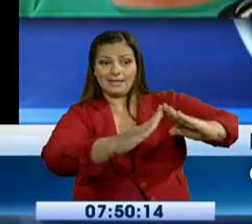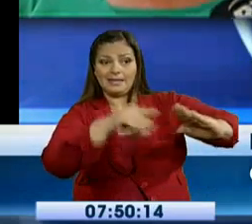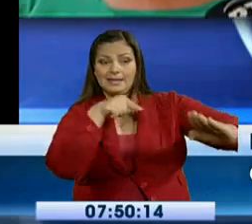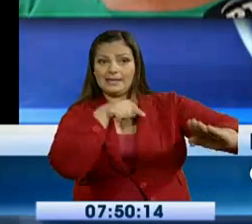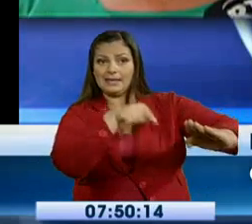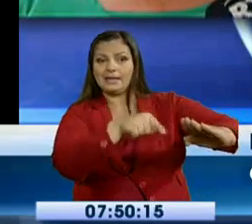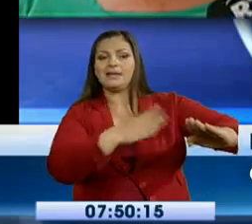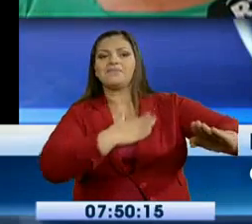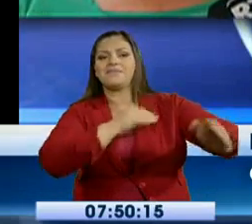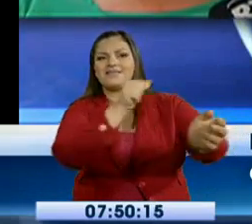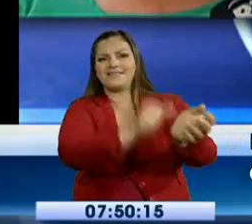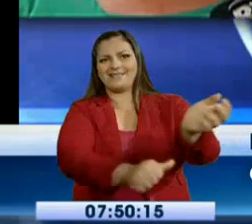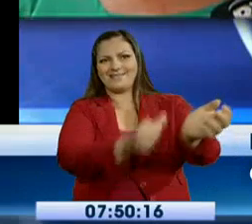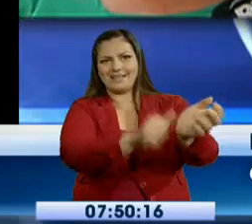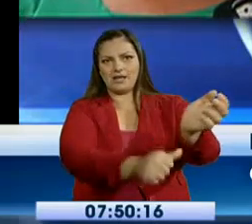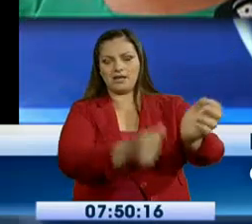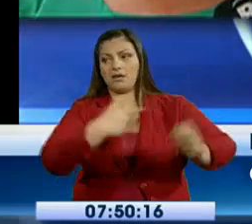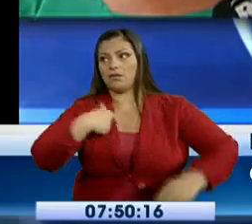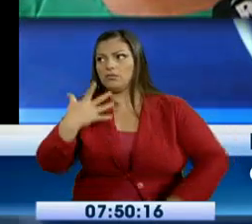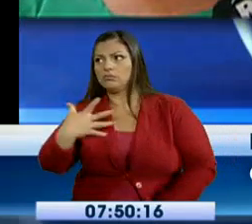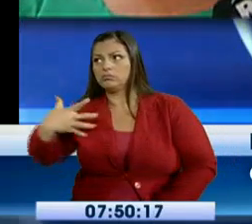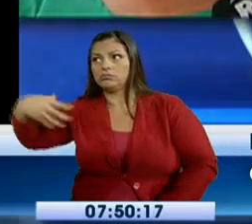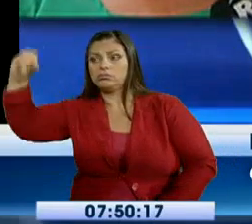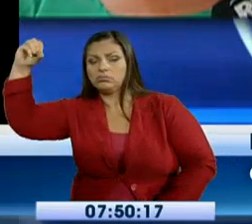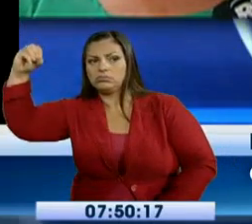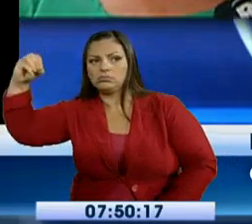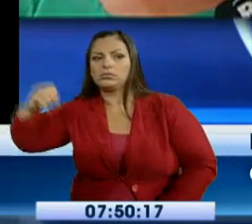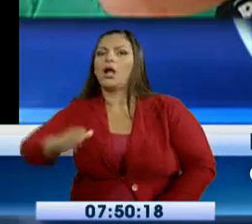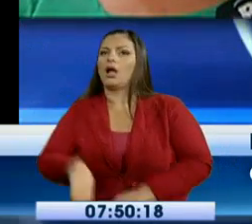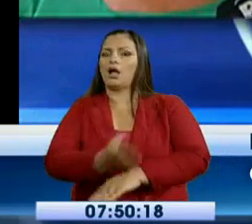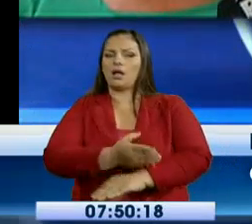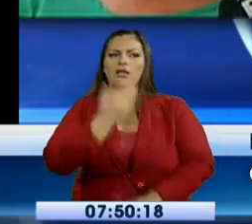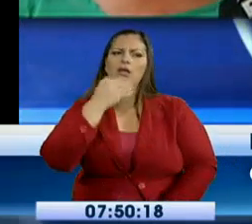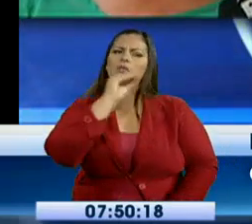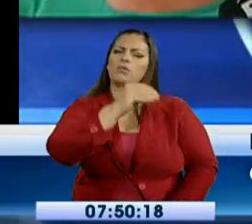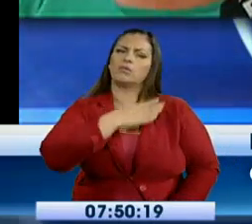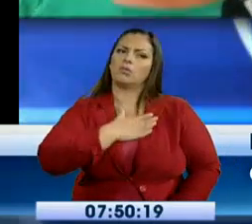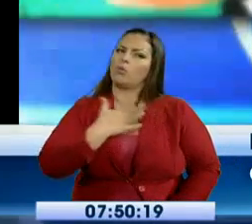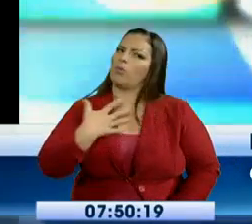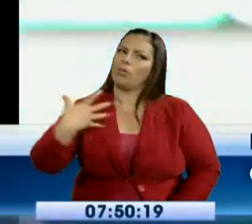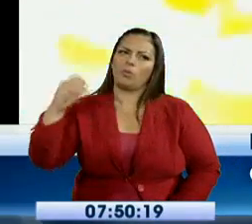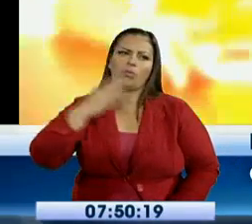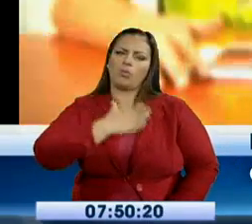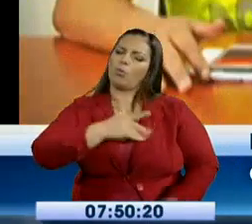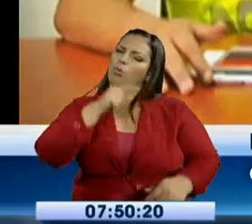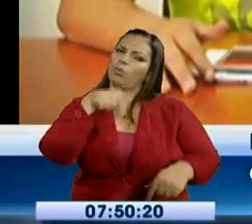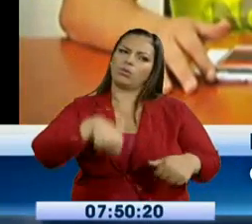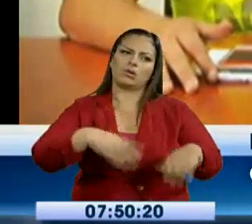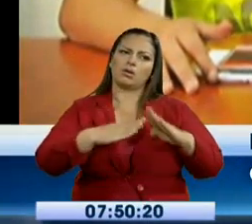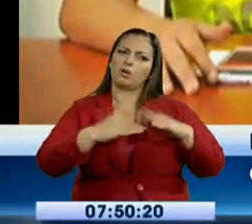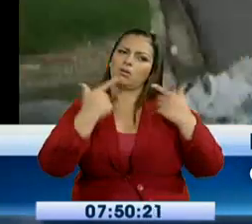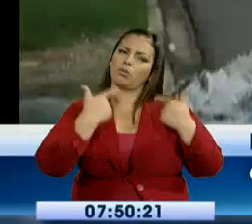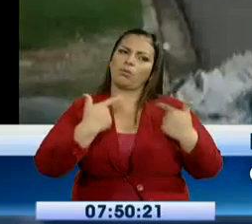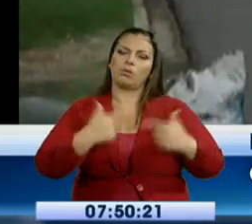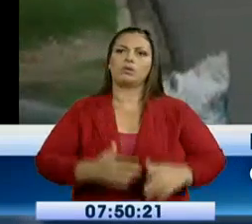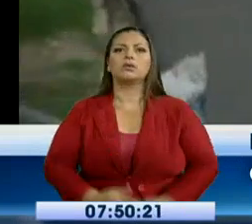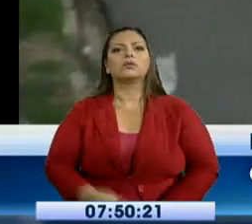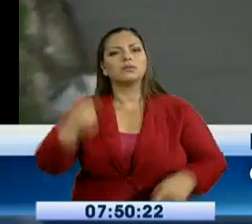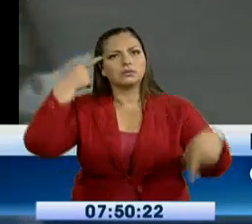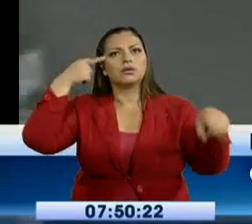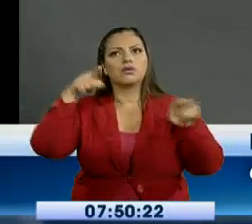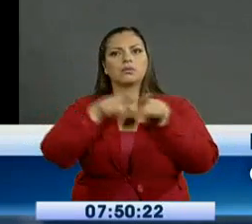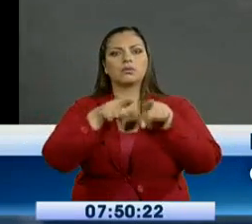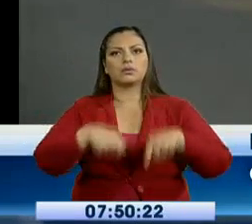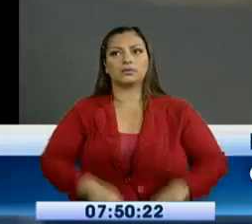me dirijo y le digo que va a salir de viaje, que mi casa va a quedar abandonada y que por favor me le echen una vistita. El jefe de este distrito, que cubre